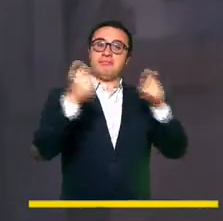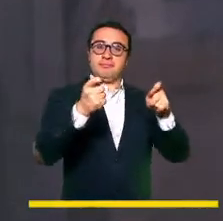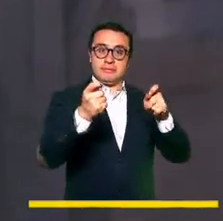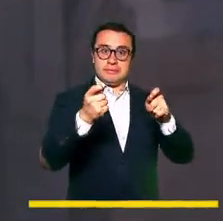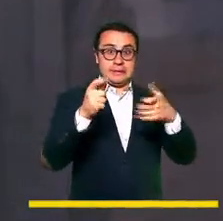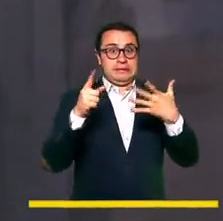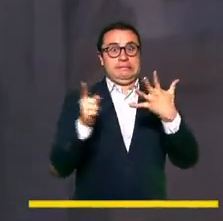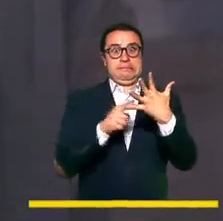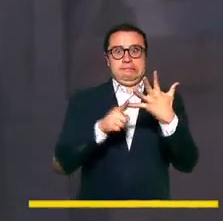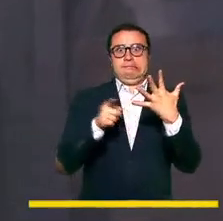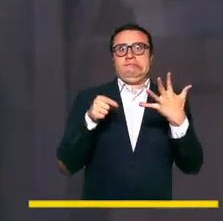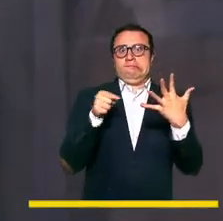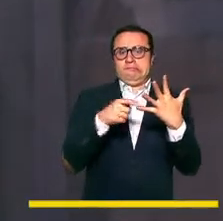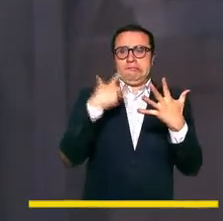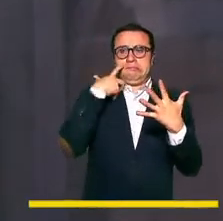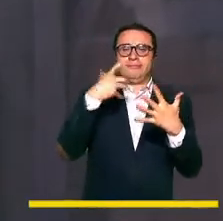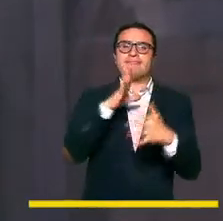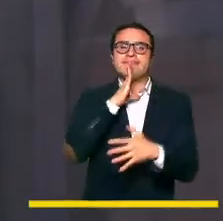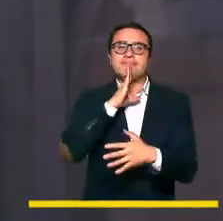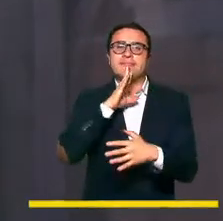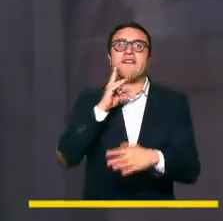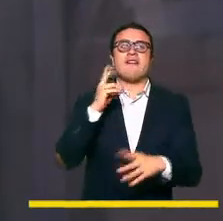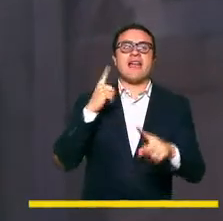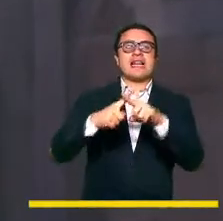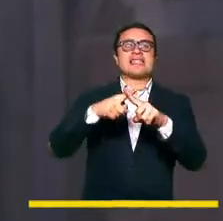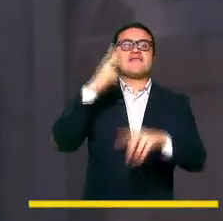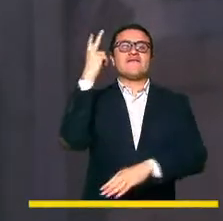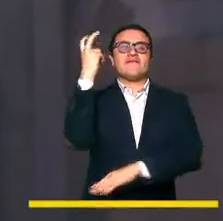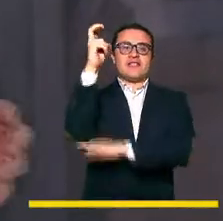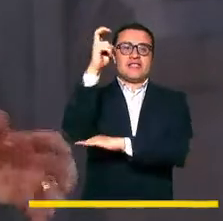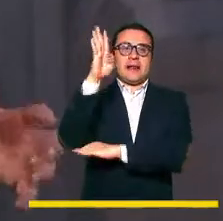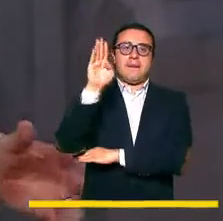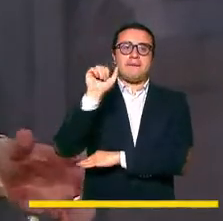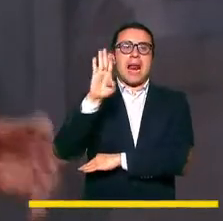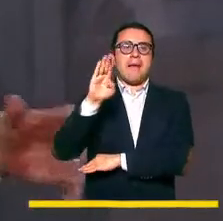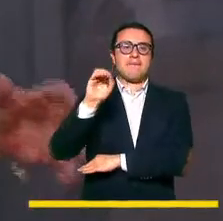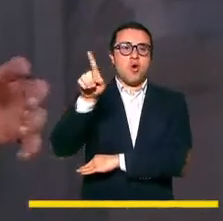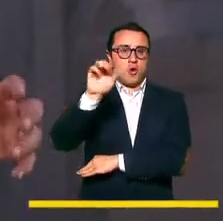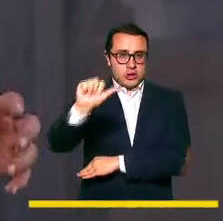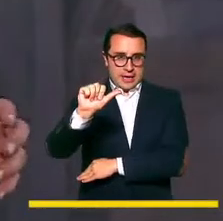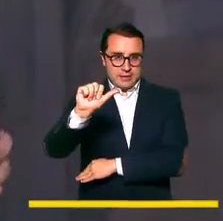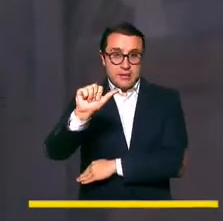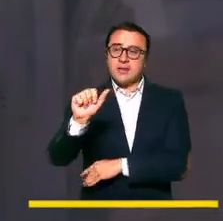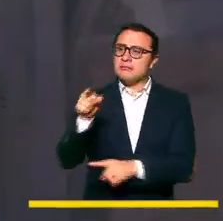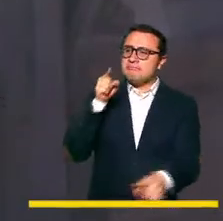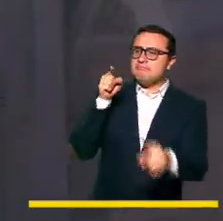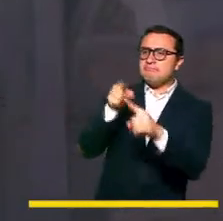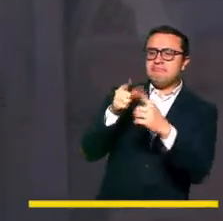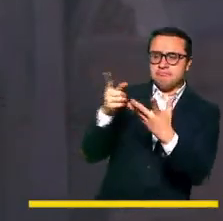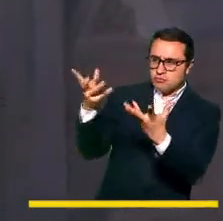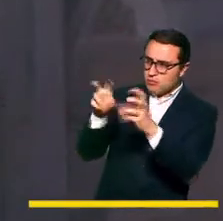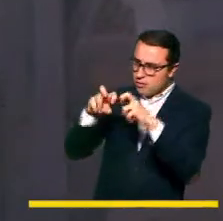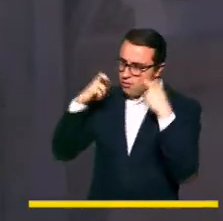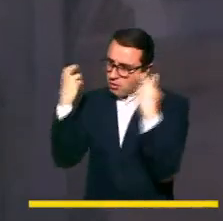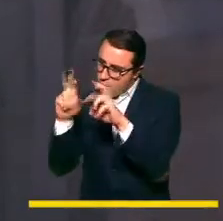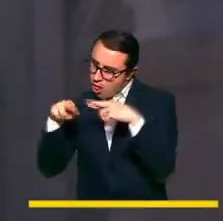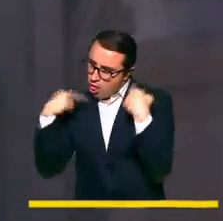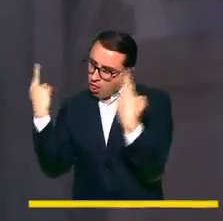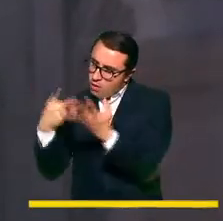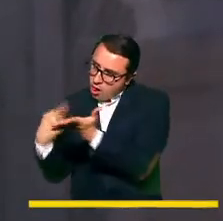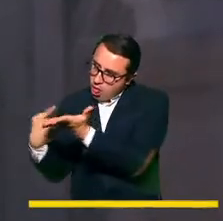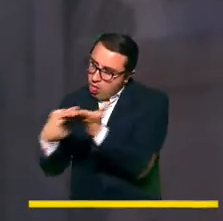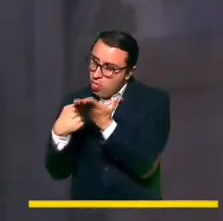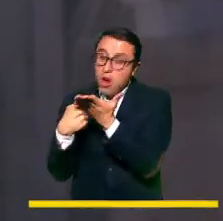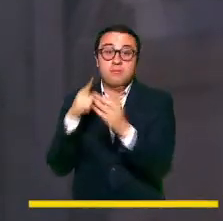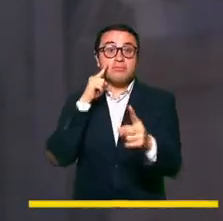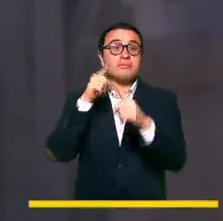primerísimo lugar el fiscal Barbosa, no para discutir la política con el gobierno, sino para